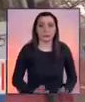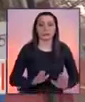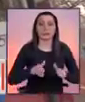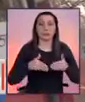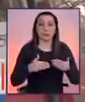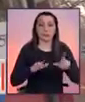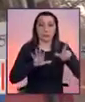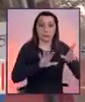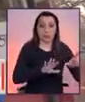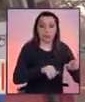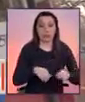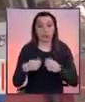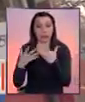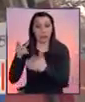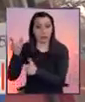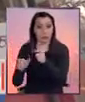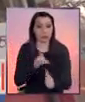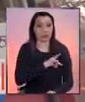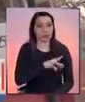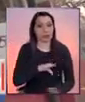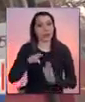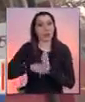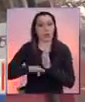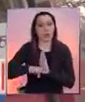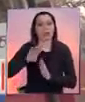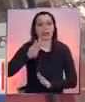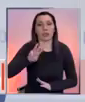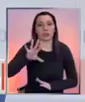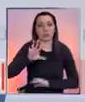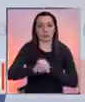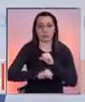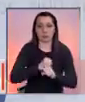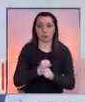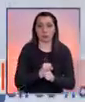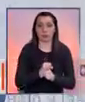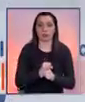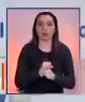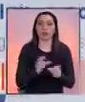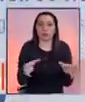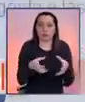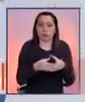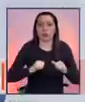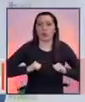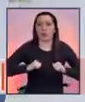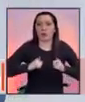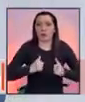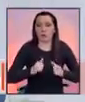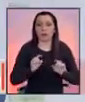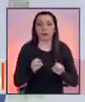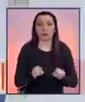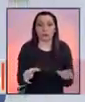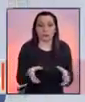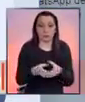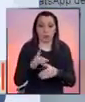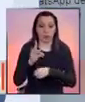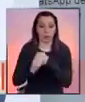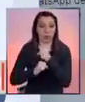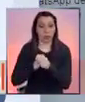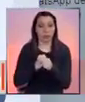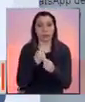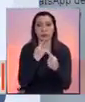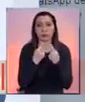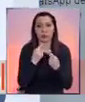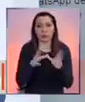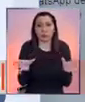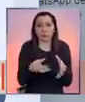Actualmente, 7 de cada 10 brasileños en Chile son menores de 35 años. Son una colonia joven. Justamente de ese grupo etario es el que pregunta en